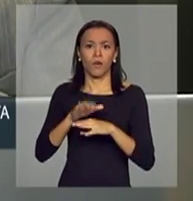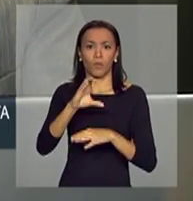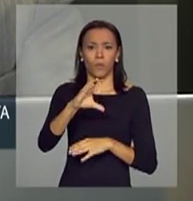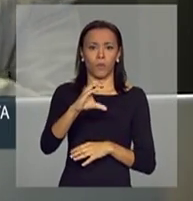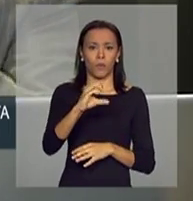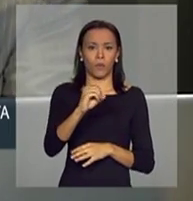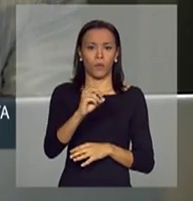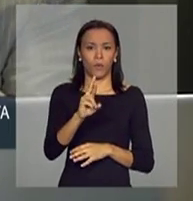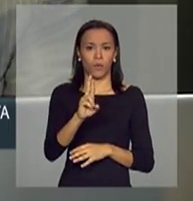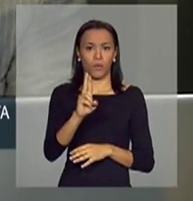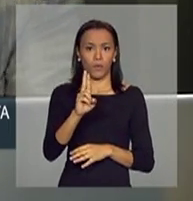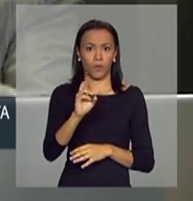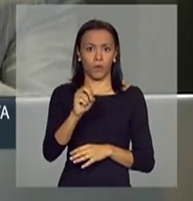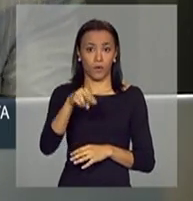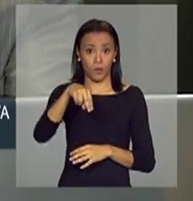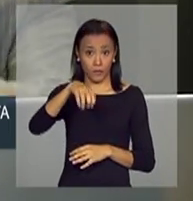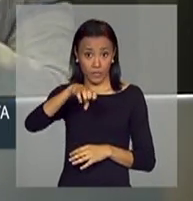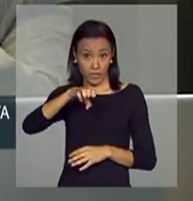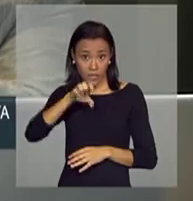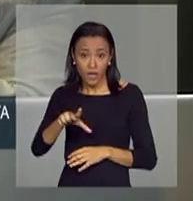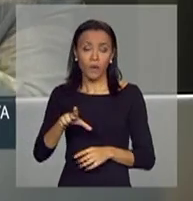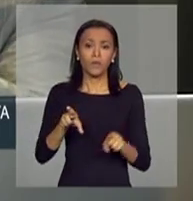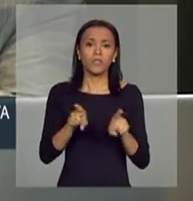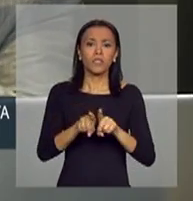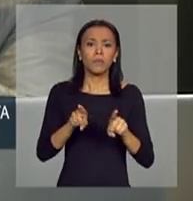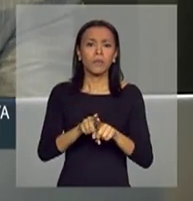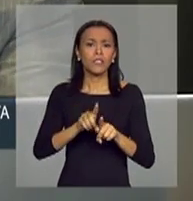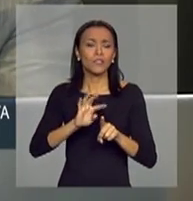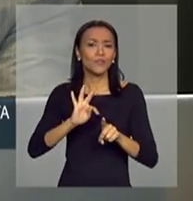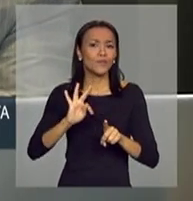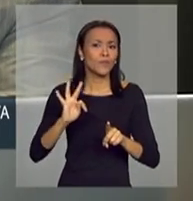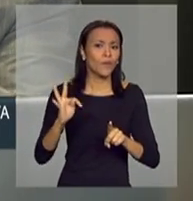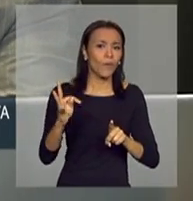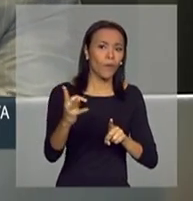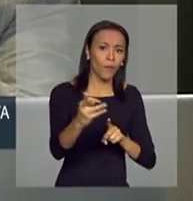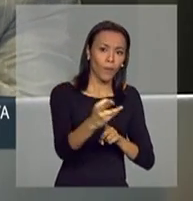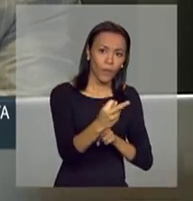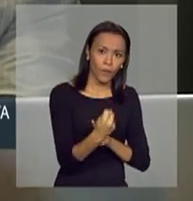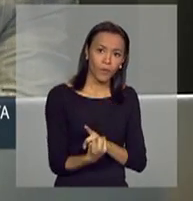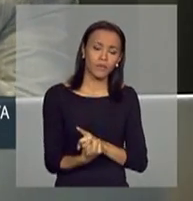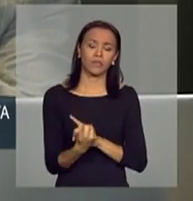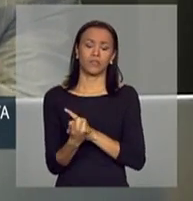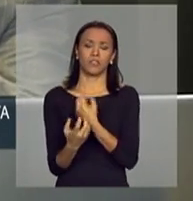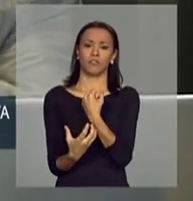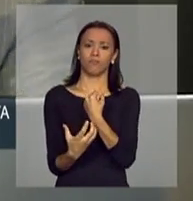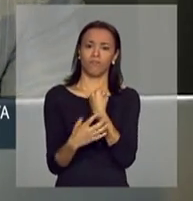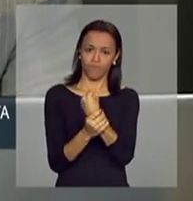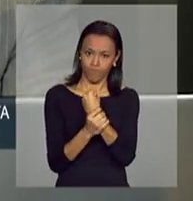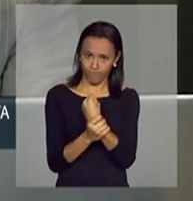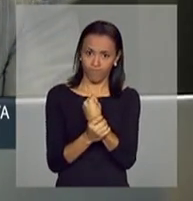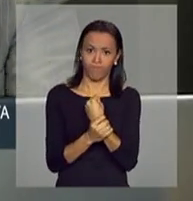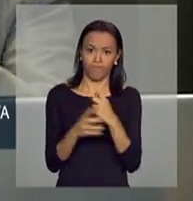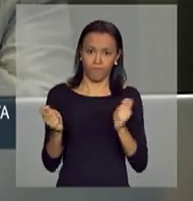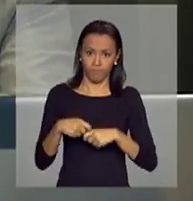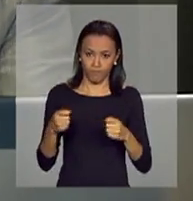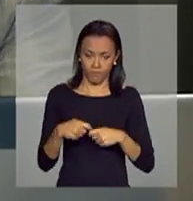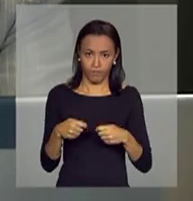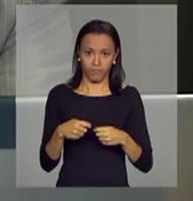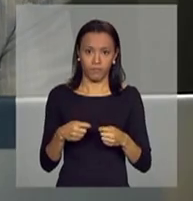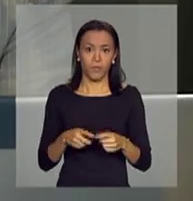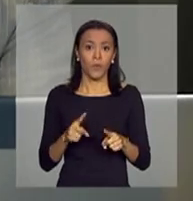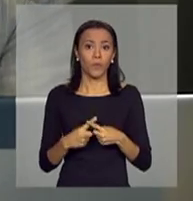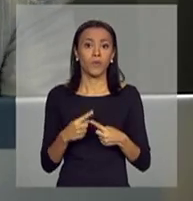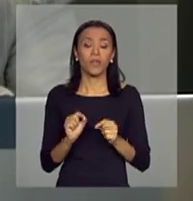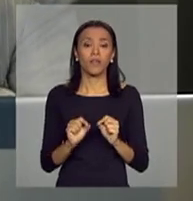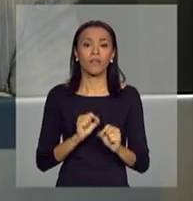Ustra, hizo gala precisamente de todas las garantías posibles de defensa y de debido proceso. El señor Ustra